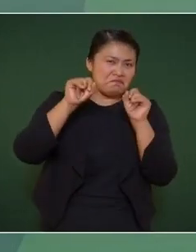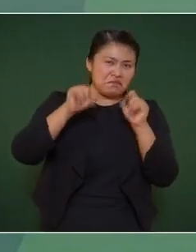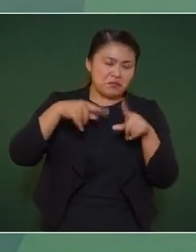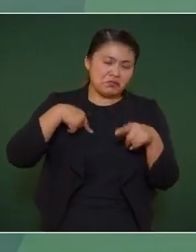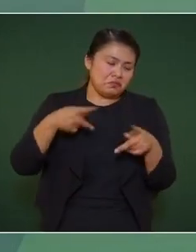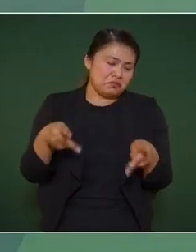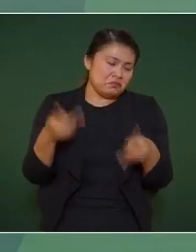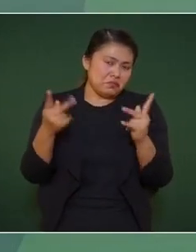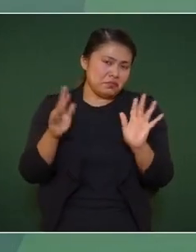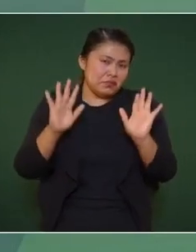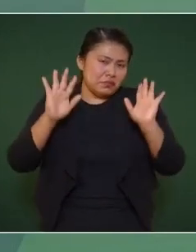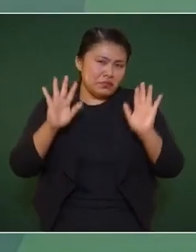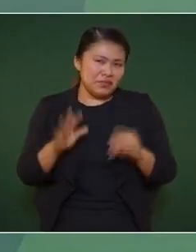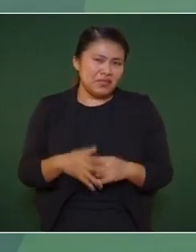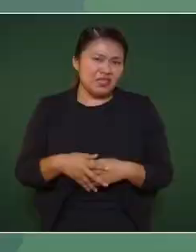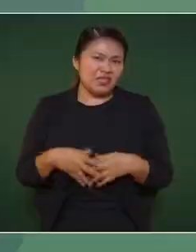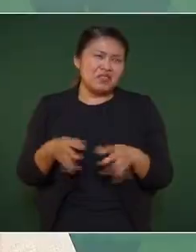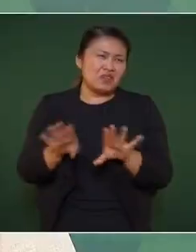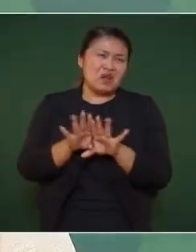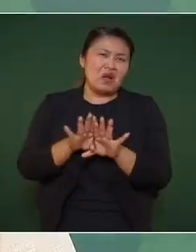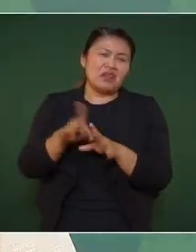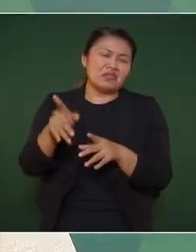esos lujos.